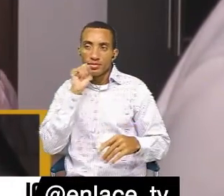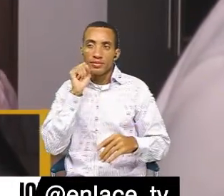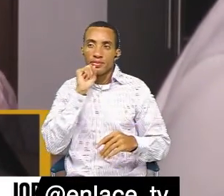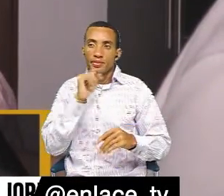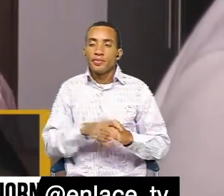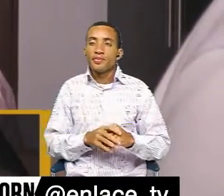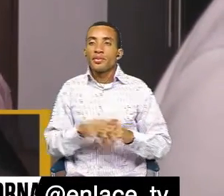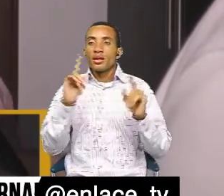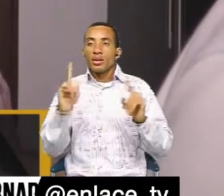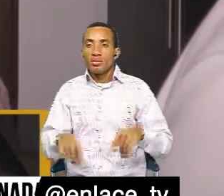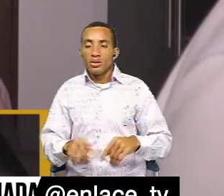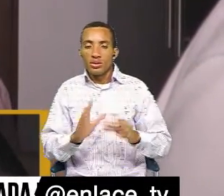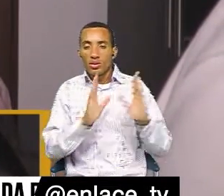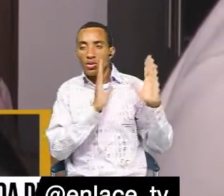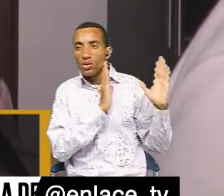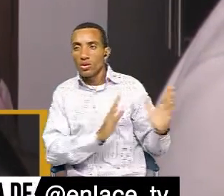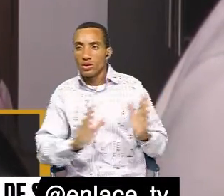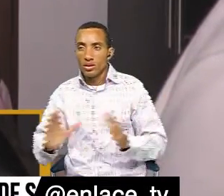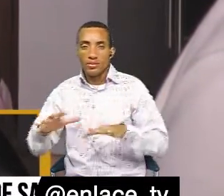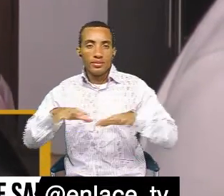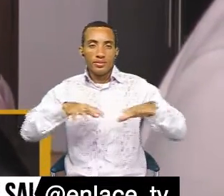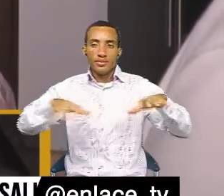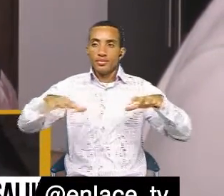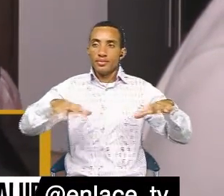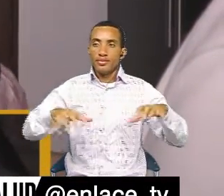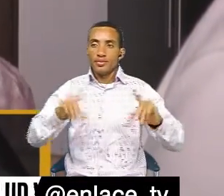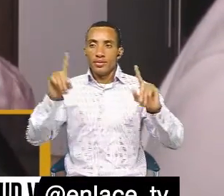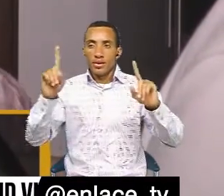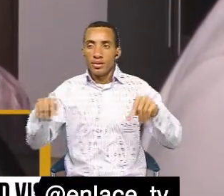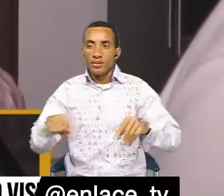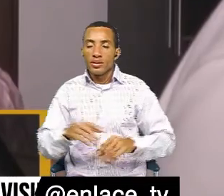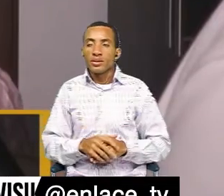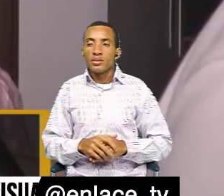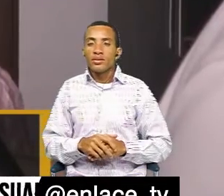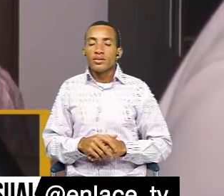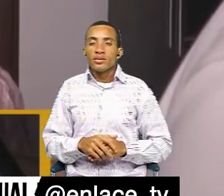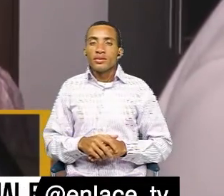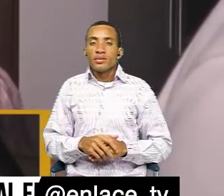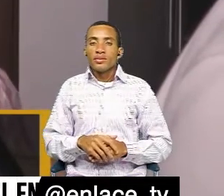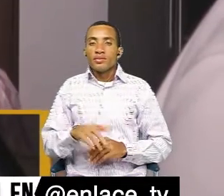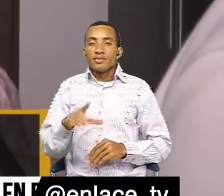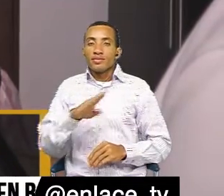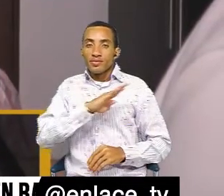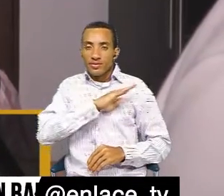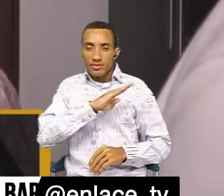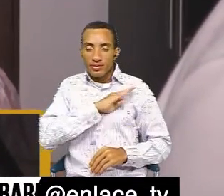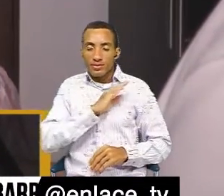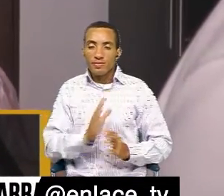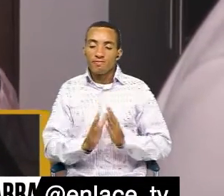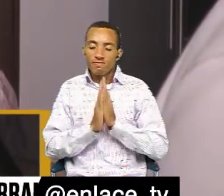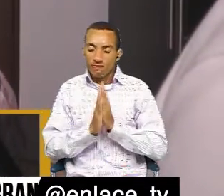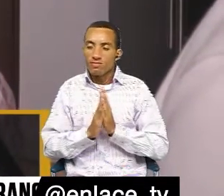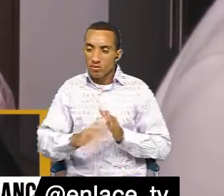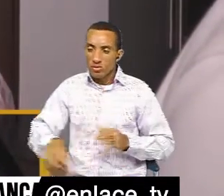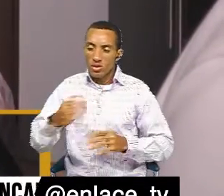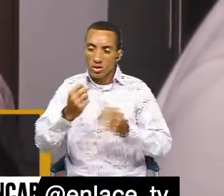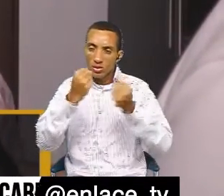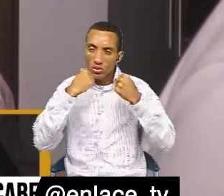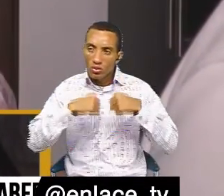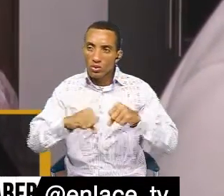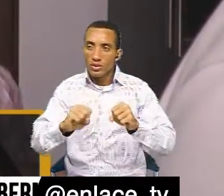a construir con toda Barranca Bermeja y en labor en la cual el señor alcalde nos ha pedido el mayor empeño, va a ser un